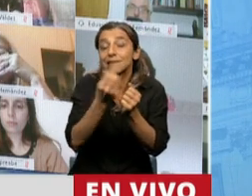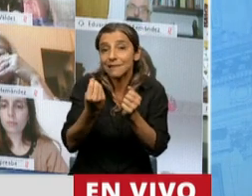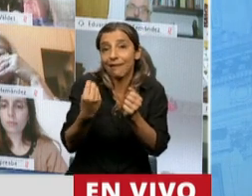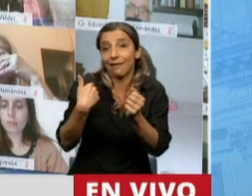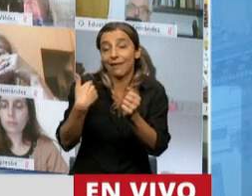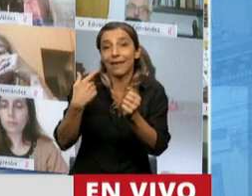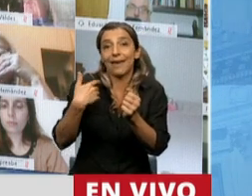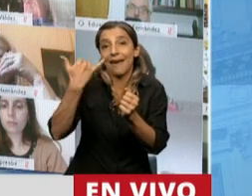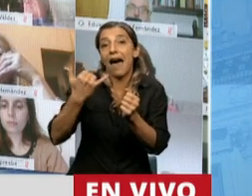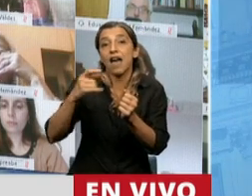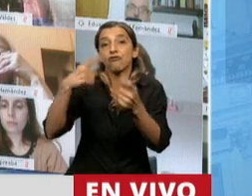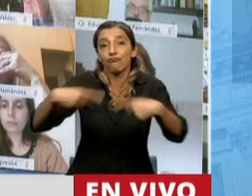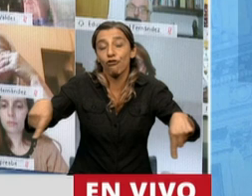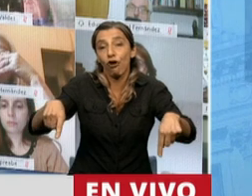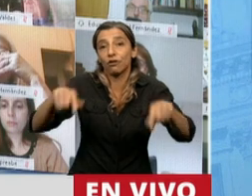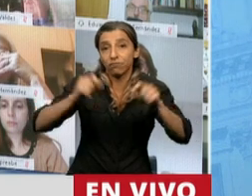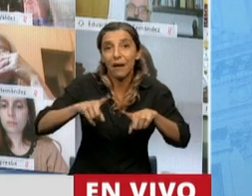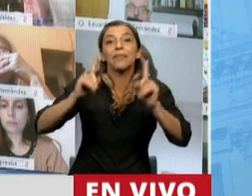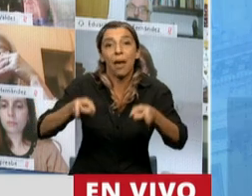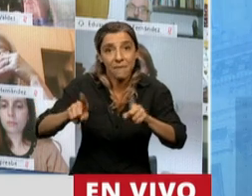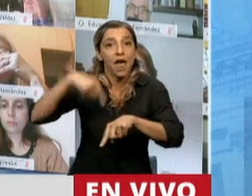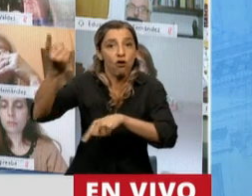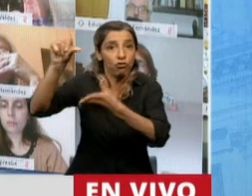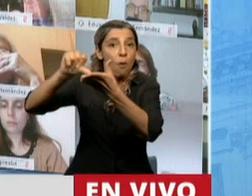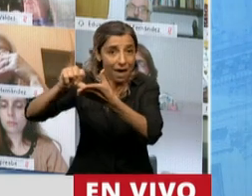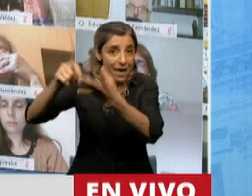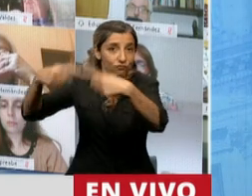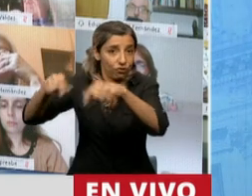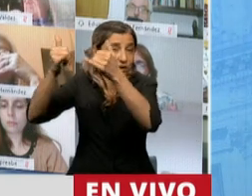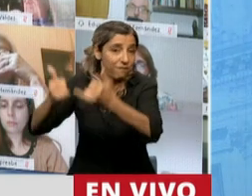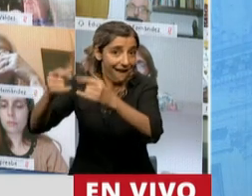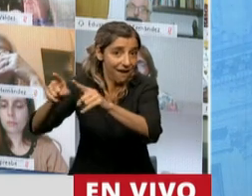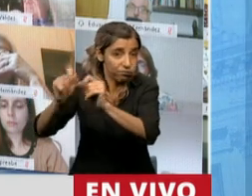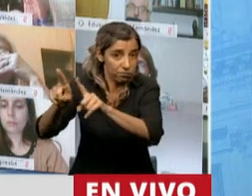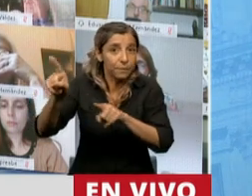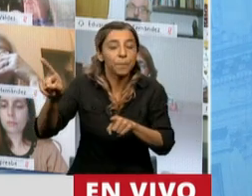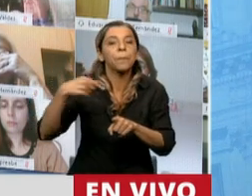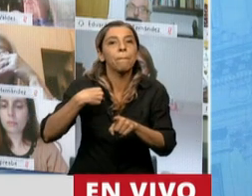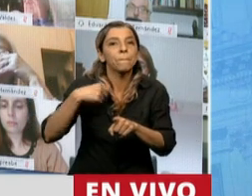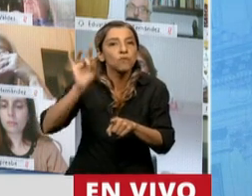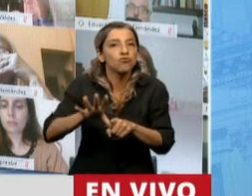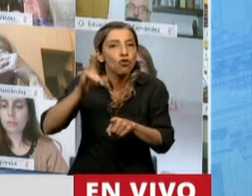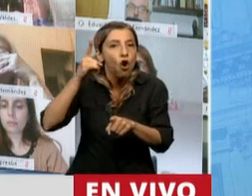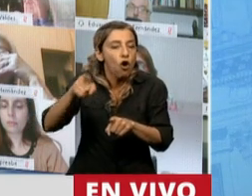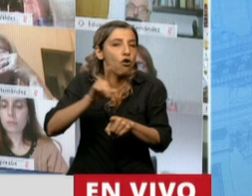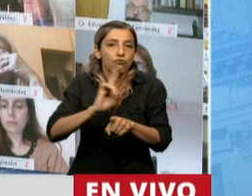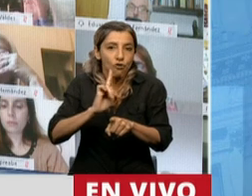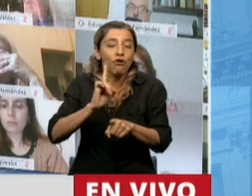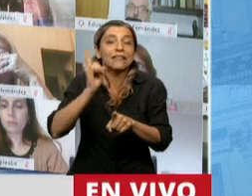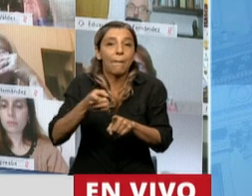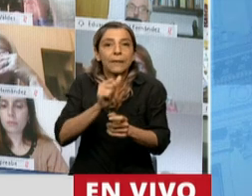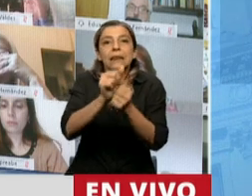tengan bienes registrados en el exterior sino puede ser que no lo tengan pero que estén